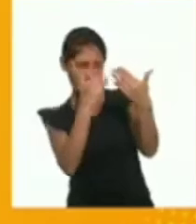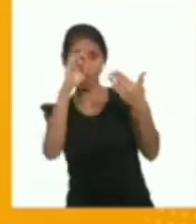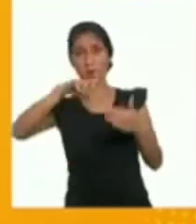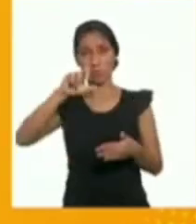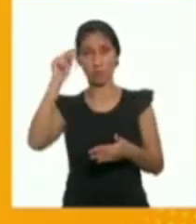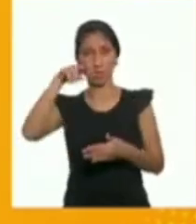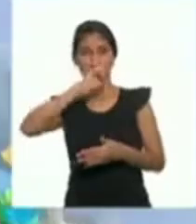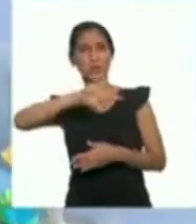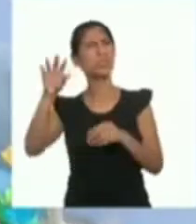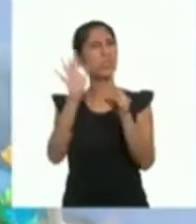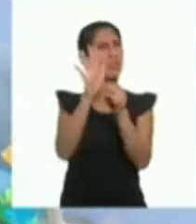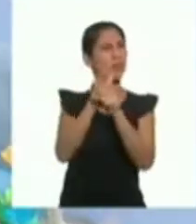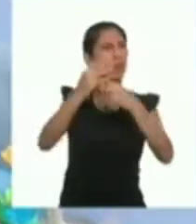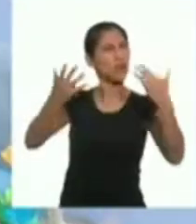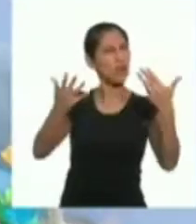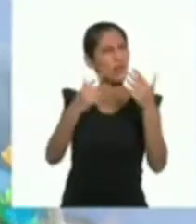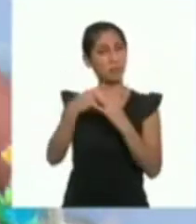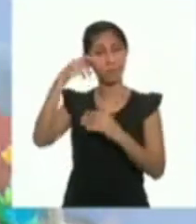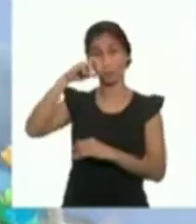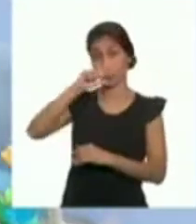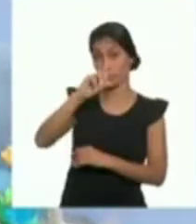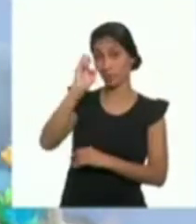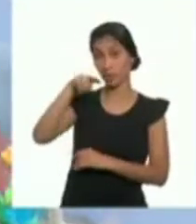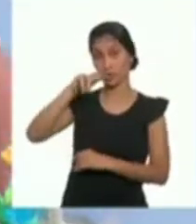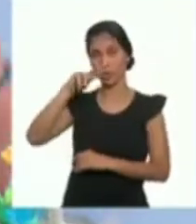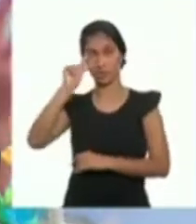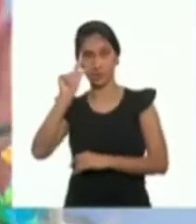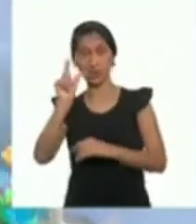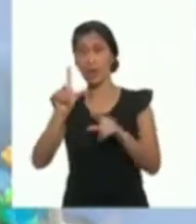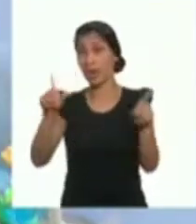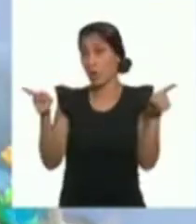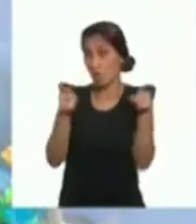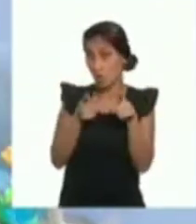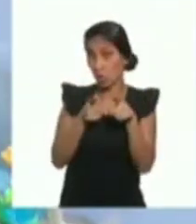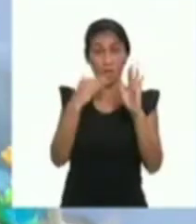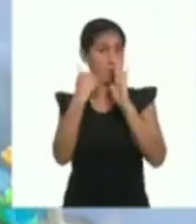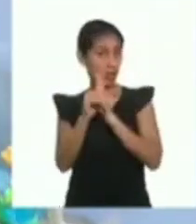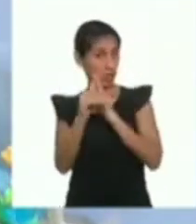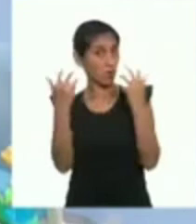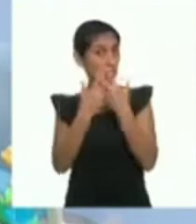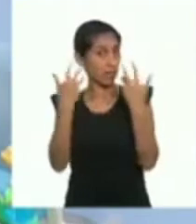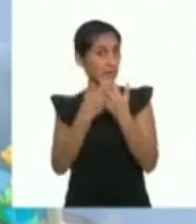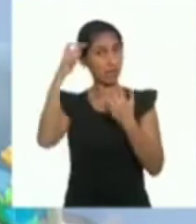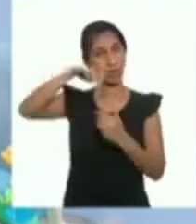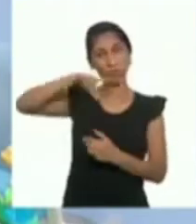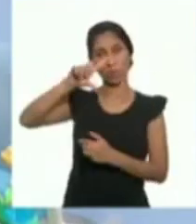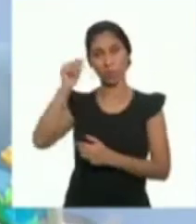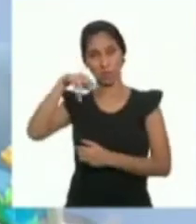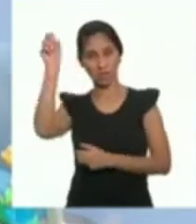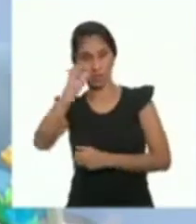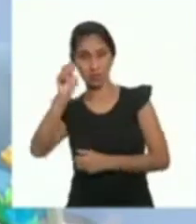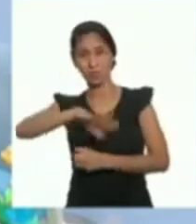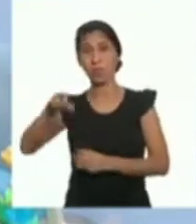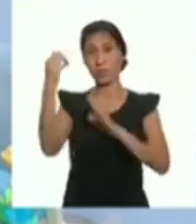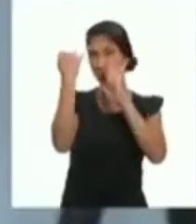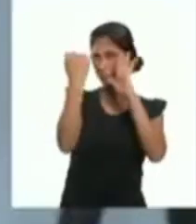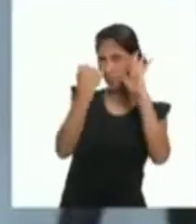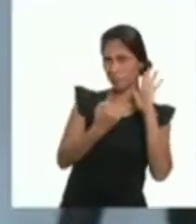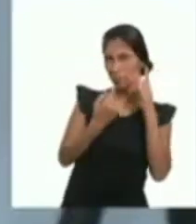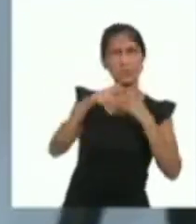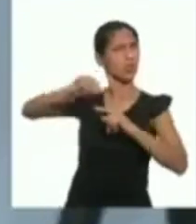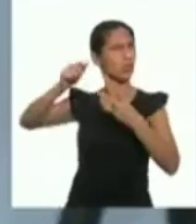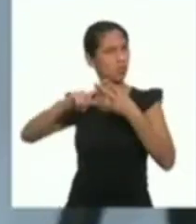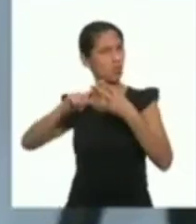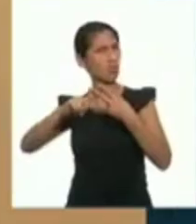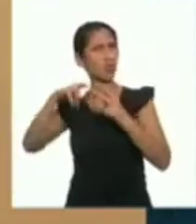plano general. El plano general, general corto y general medio son planos descriptivos. ¿Y cuáles son los